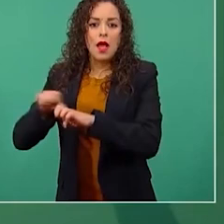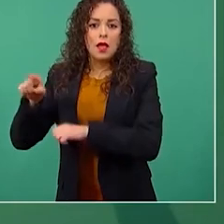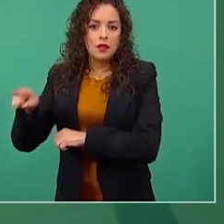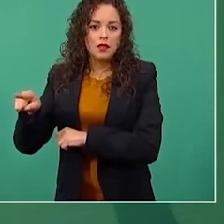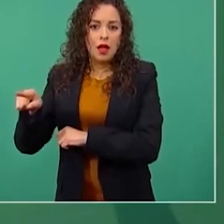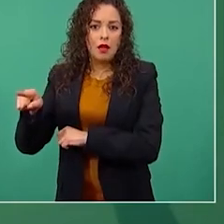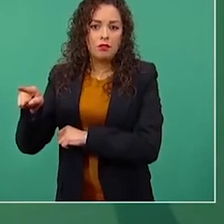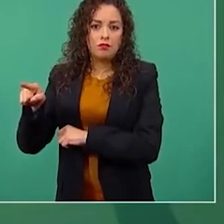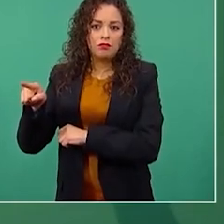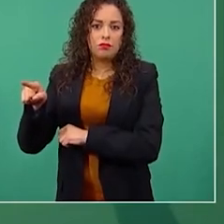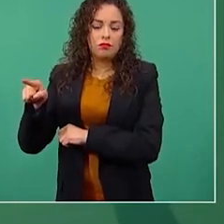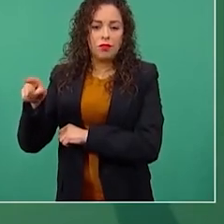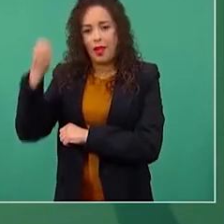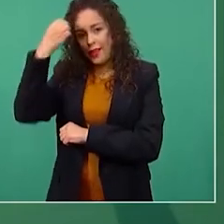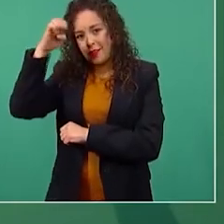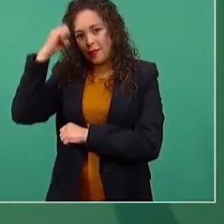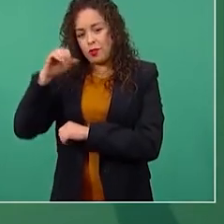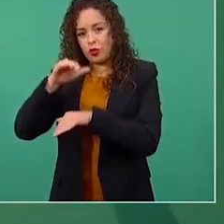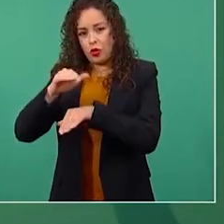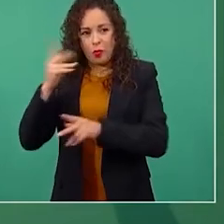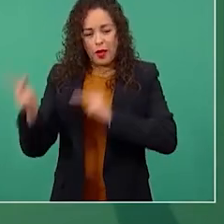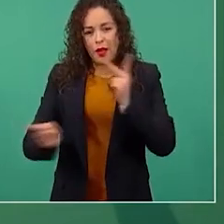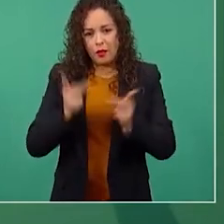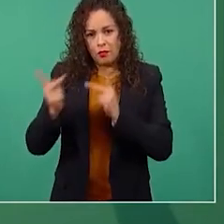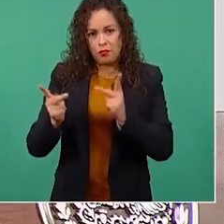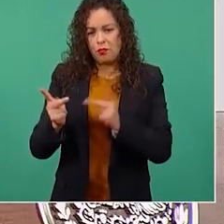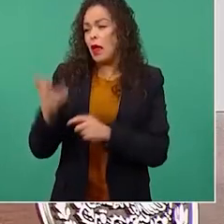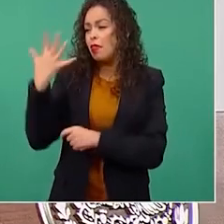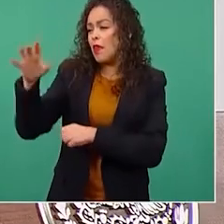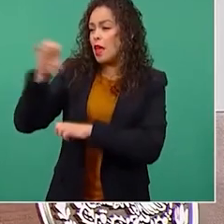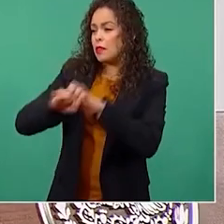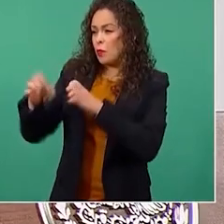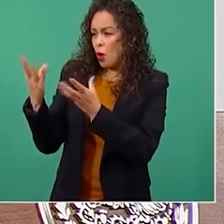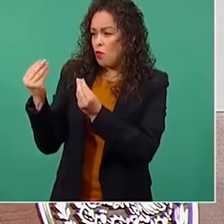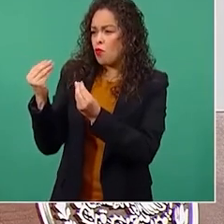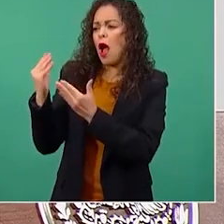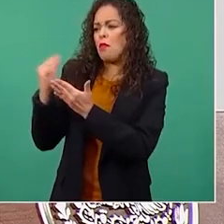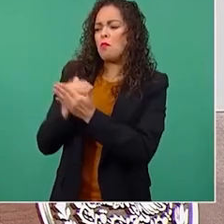lo mejor algunas encuestadoras, ¿sí?